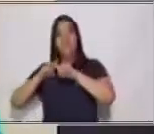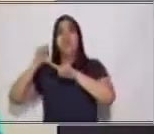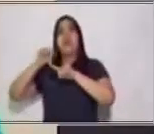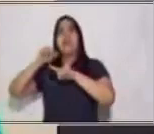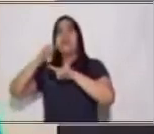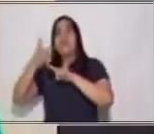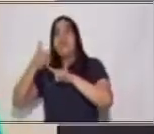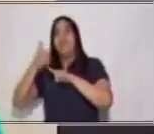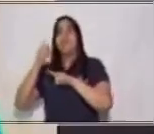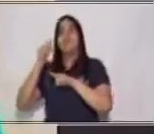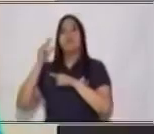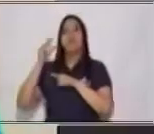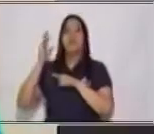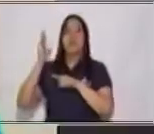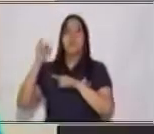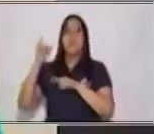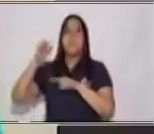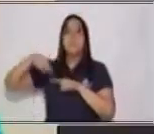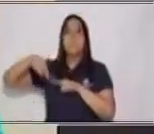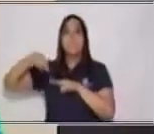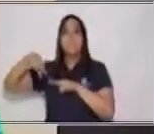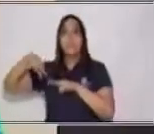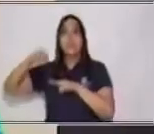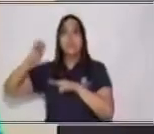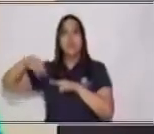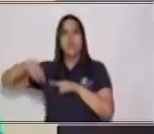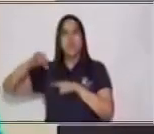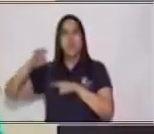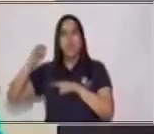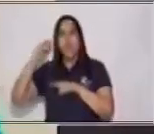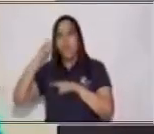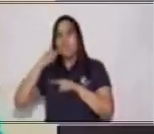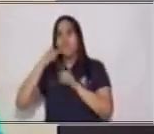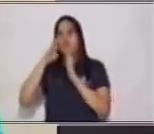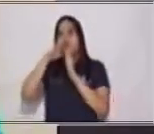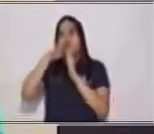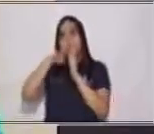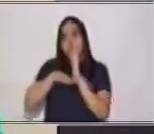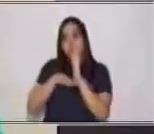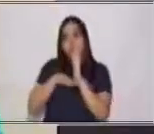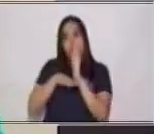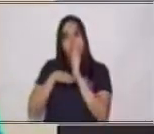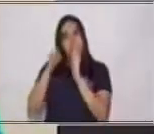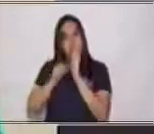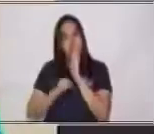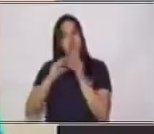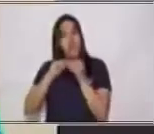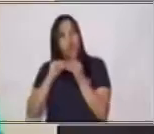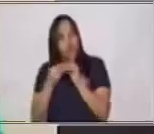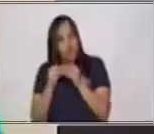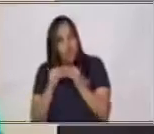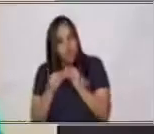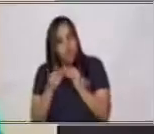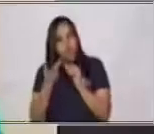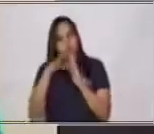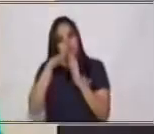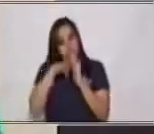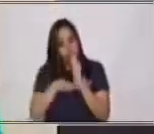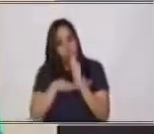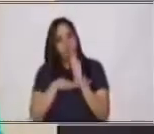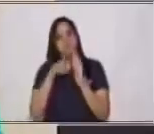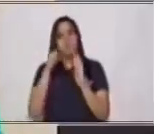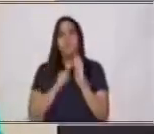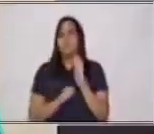otros monomios o de otros polinomios de menor grado, ¿sí? En factores de menor